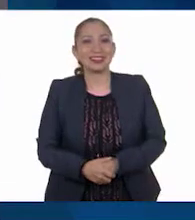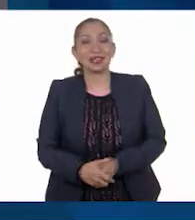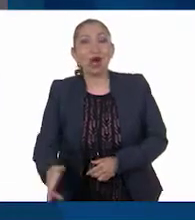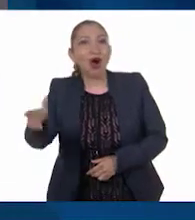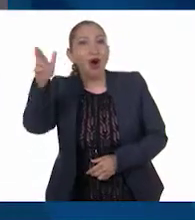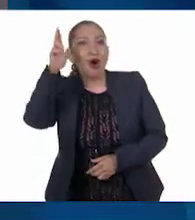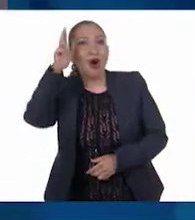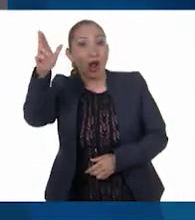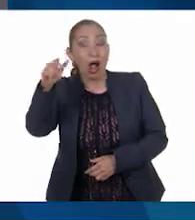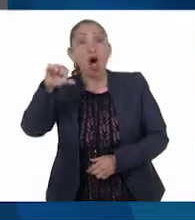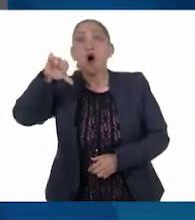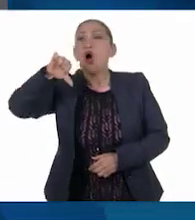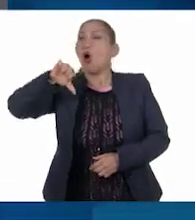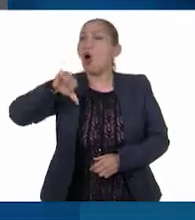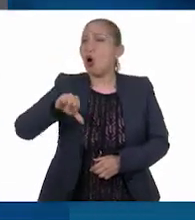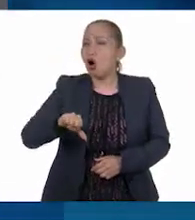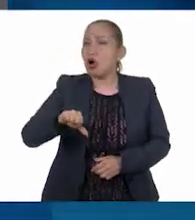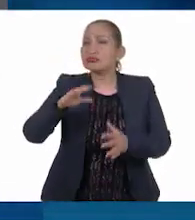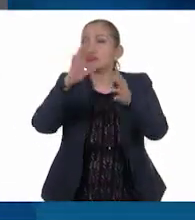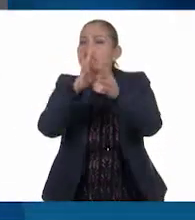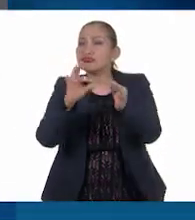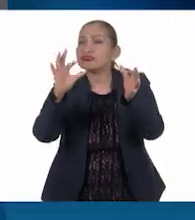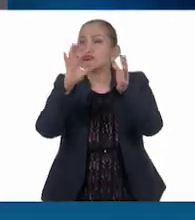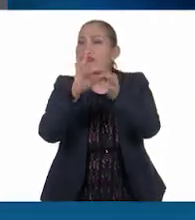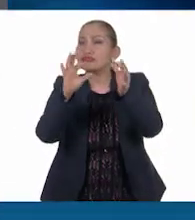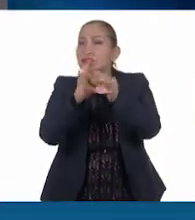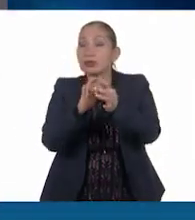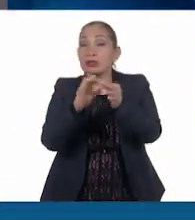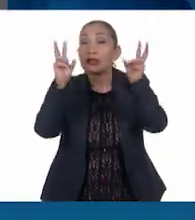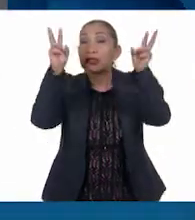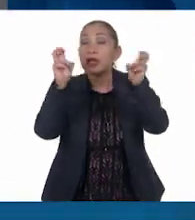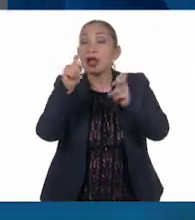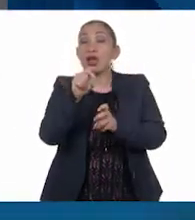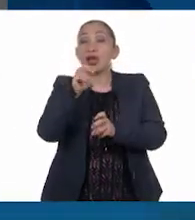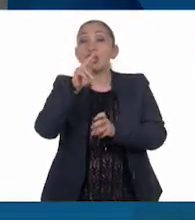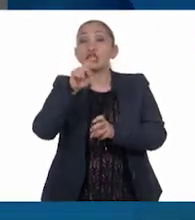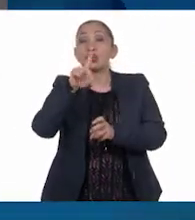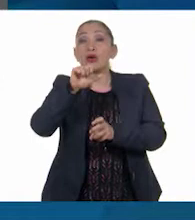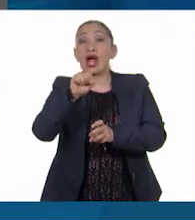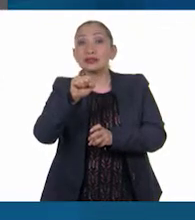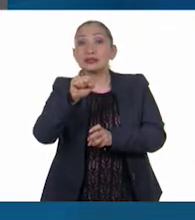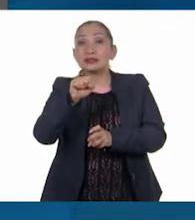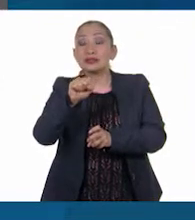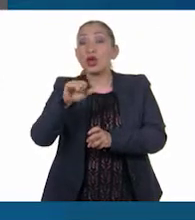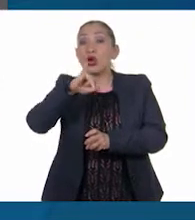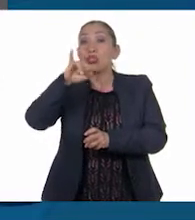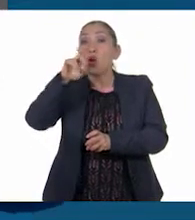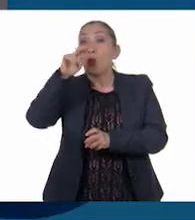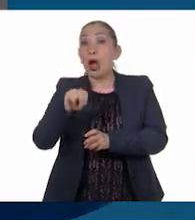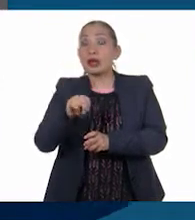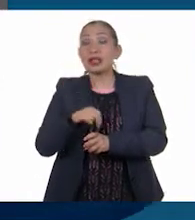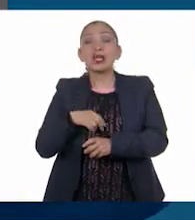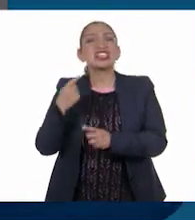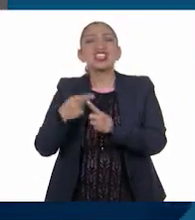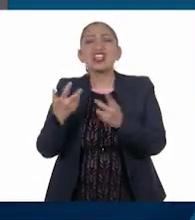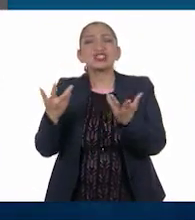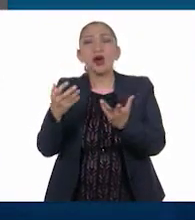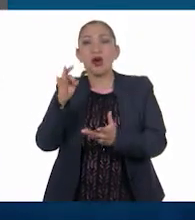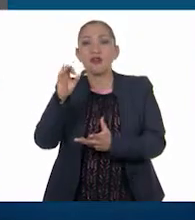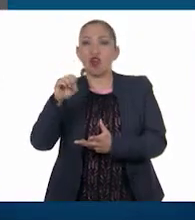Hola, ¿qué tal? Hoy vamos a contarles Trucas, de Juan Gedovius, editado por Fondo de